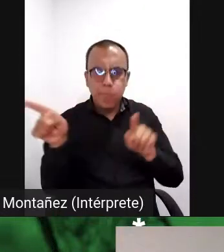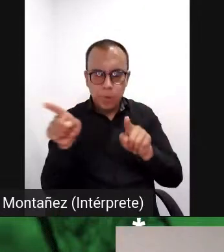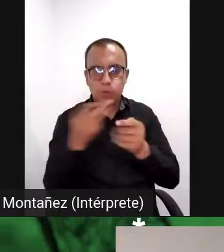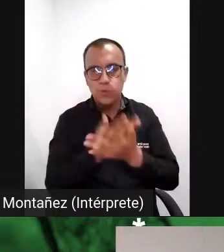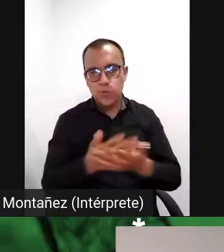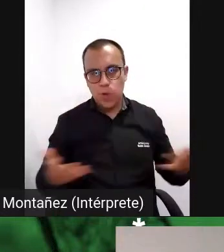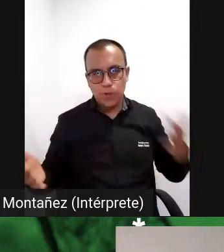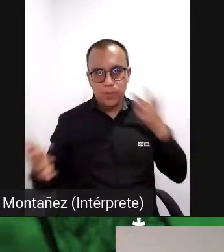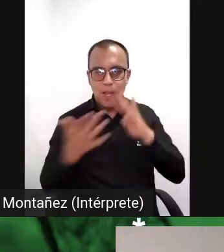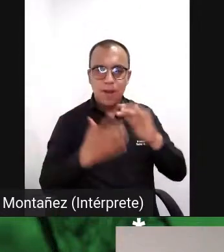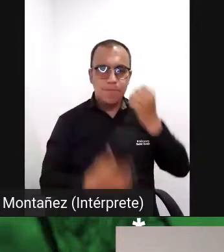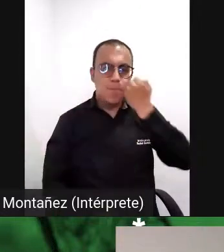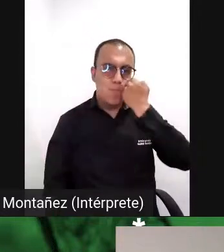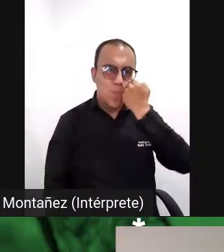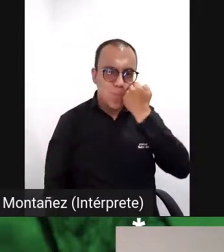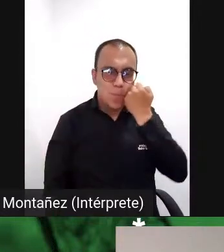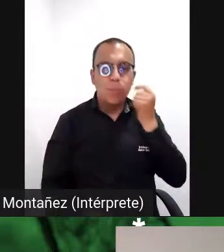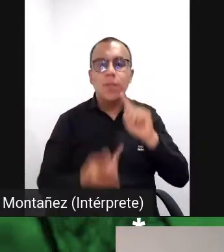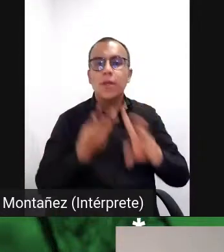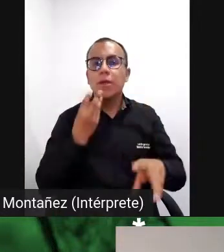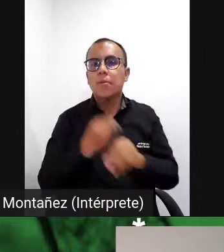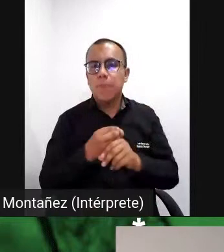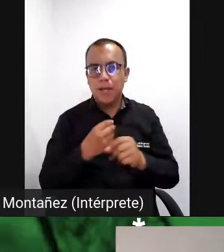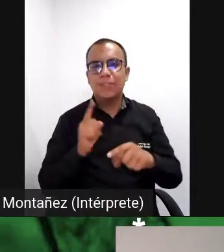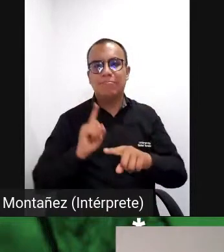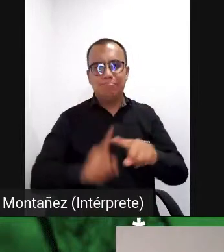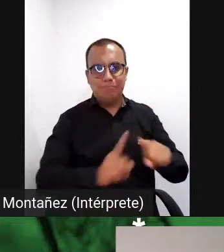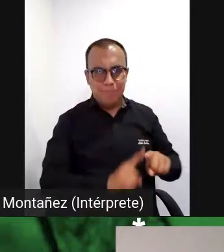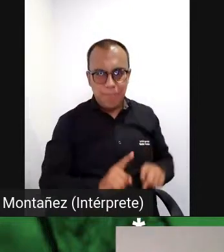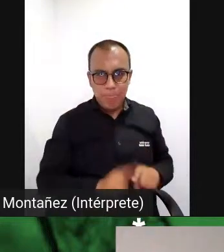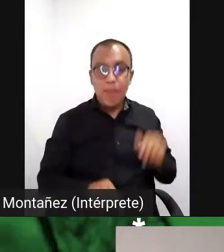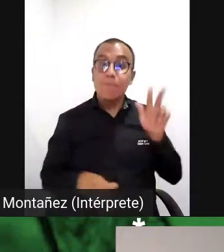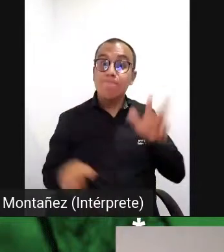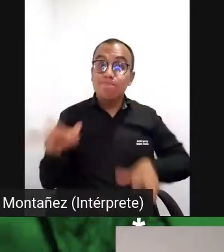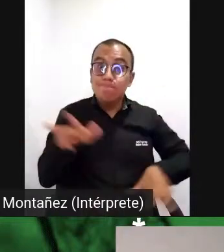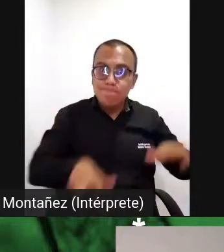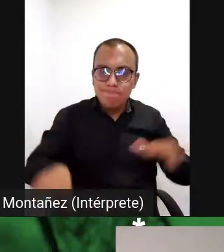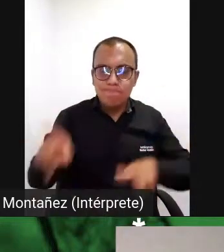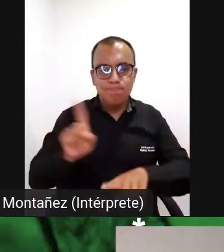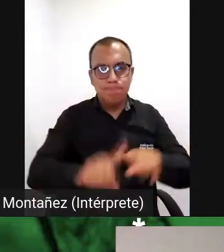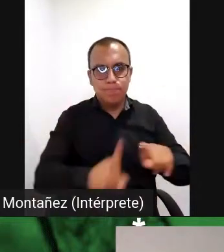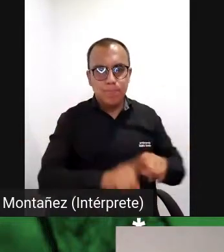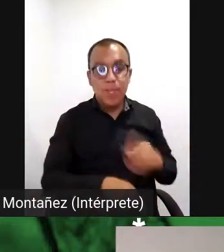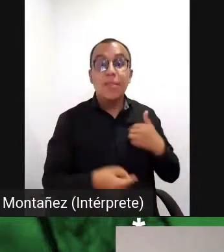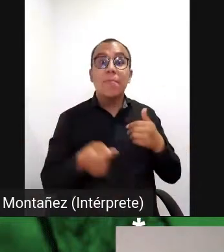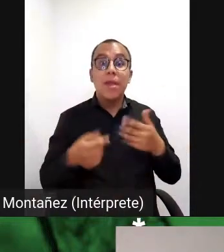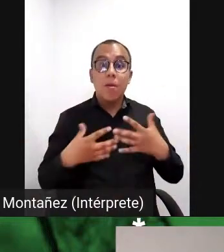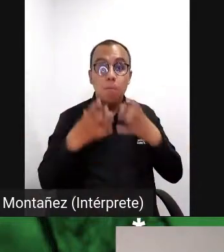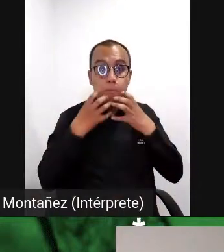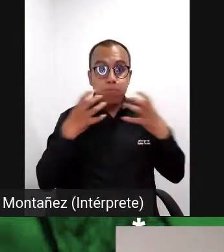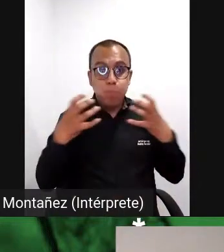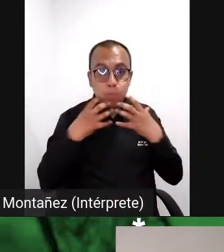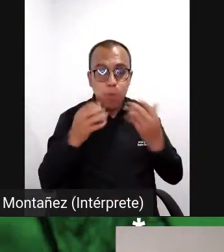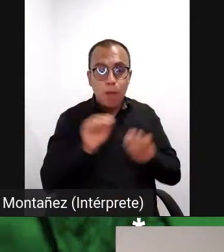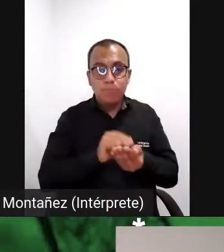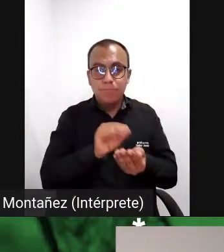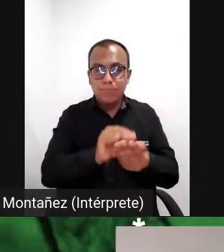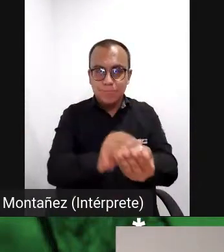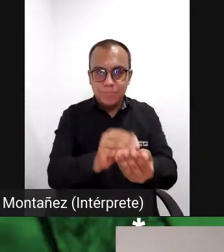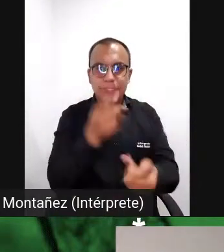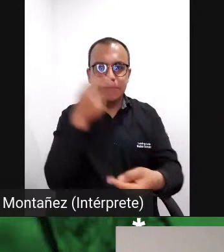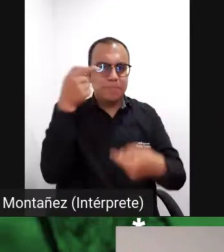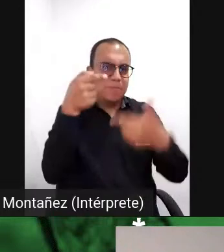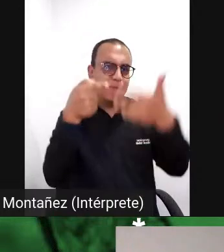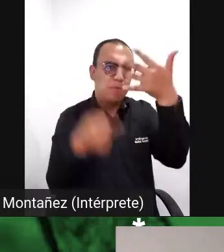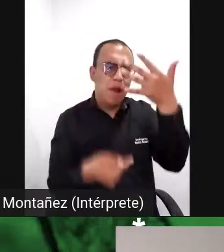caso de mamíferos, también pues hay una gran cantidad de reptiles y herpetos, de ranas endémicas. Entonces es como muy interesante cómo